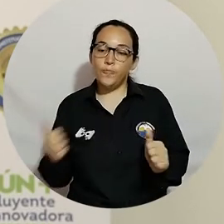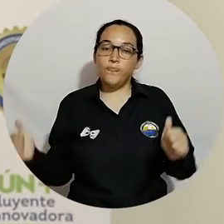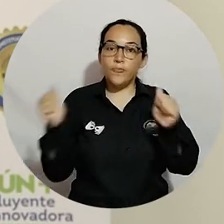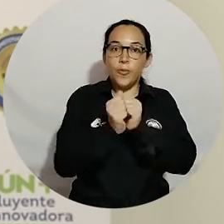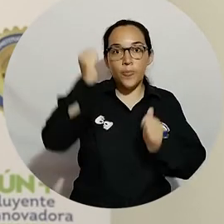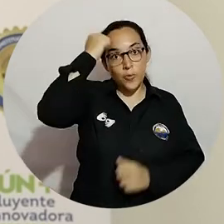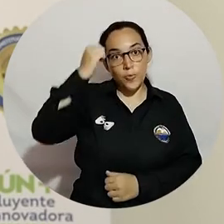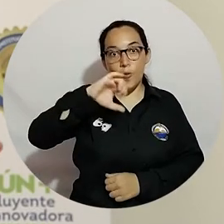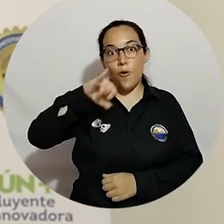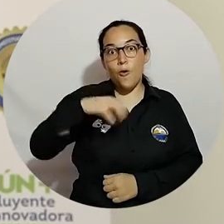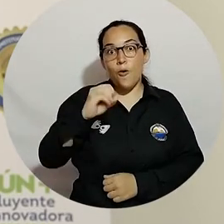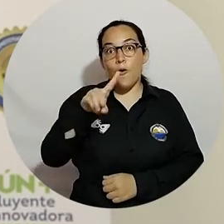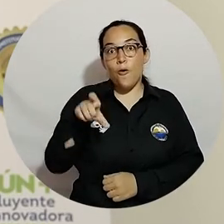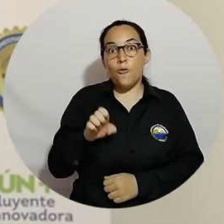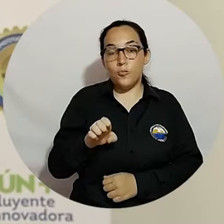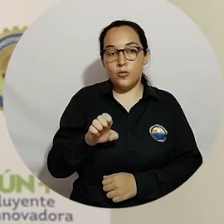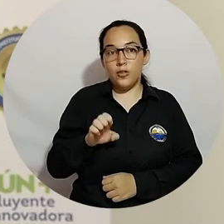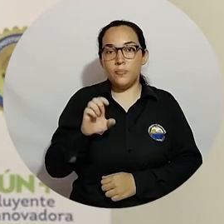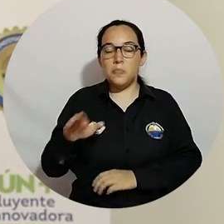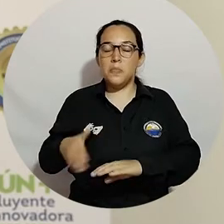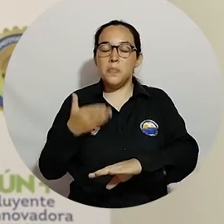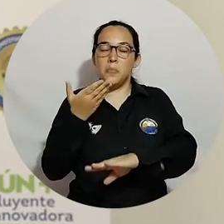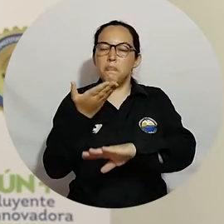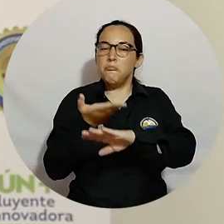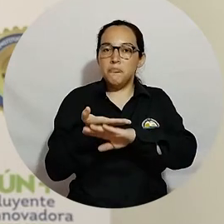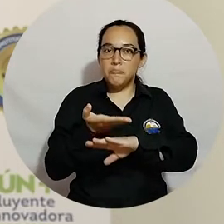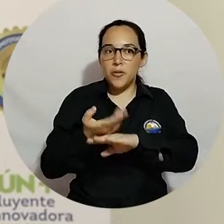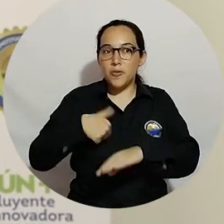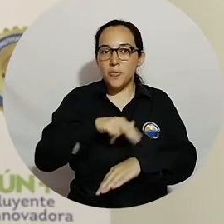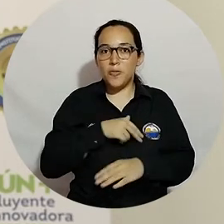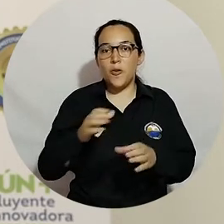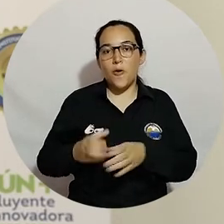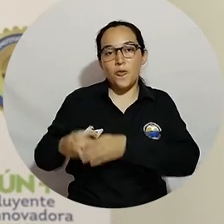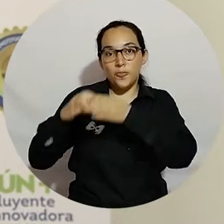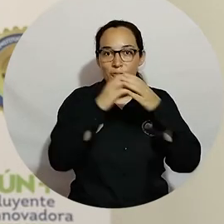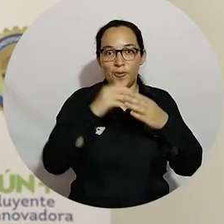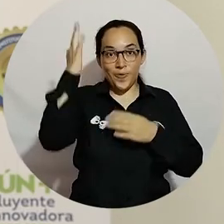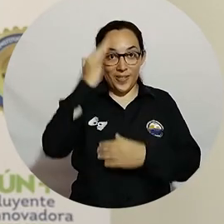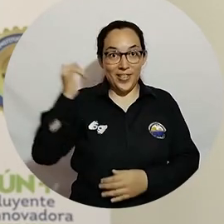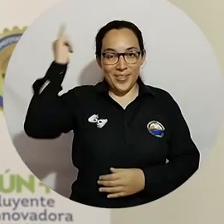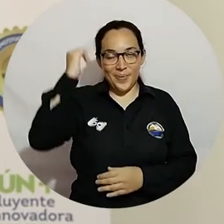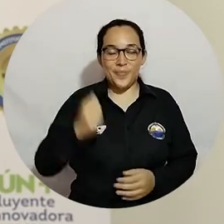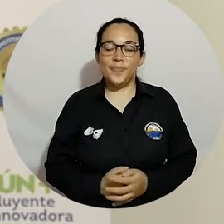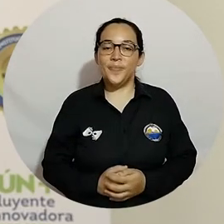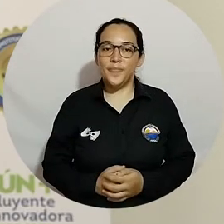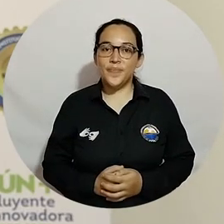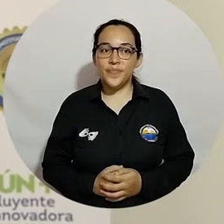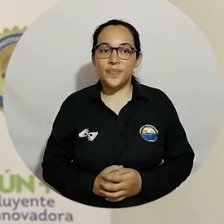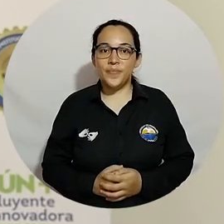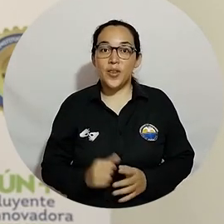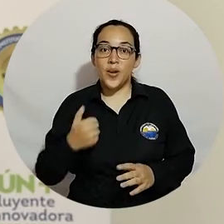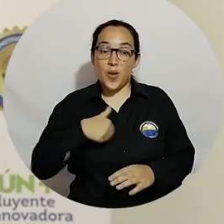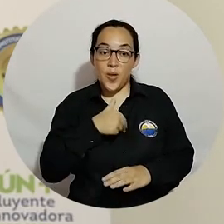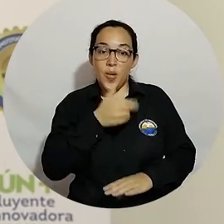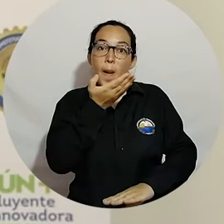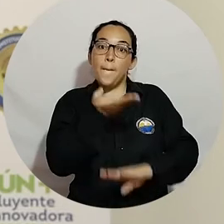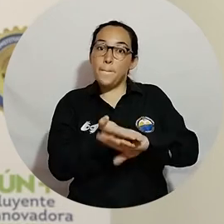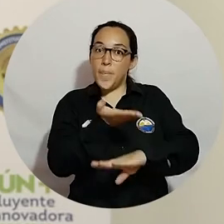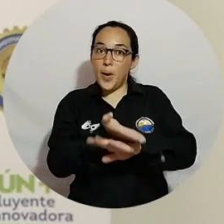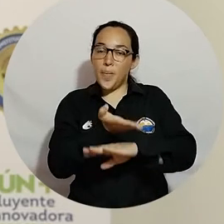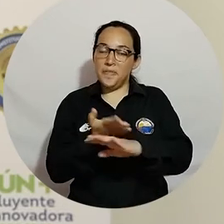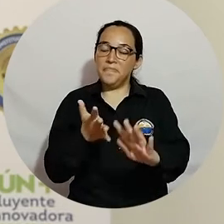Vázquez postulándonos para el consejo académico. Dentro de esta propuesta que les venimos a